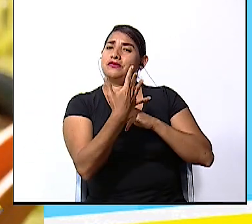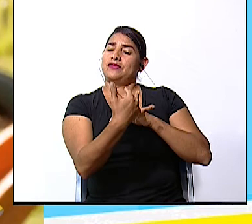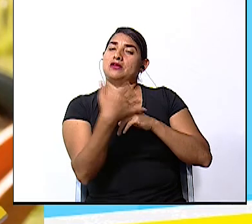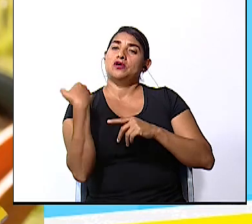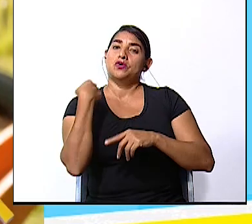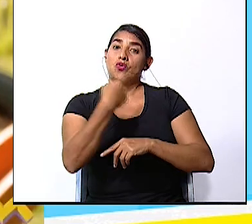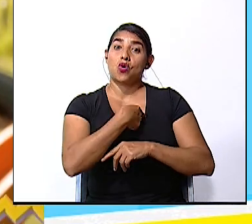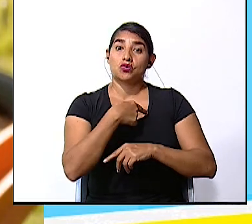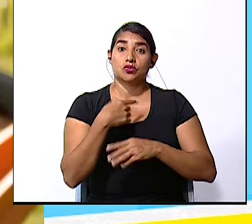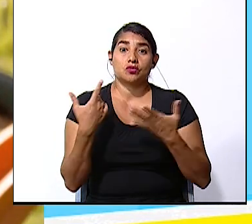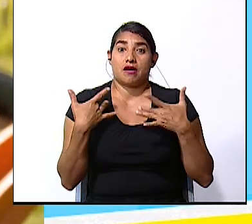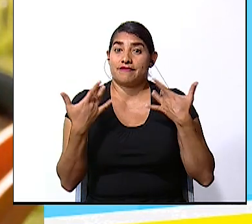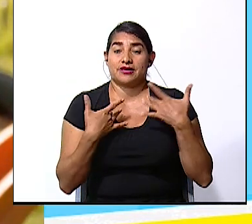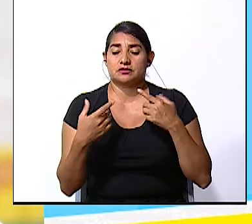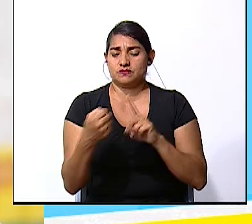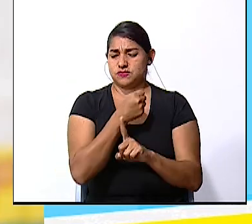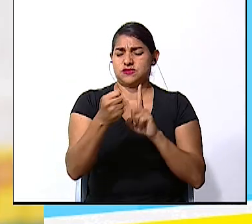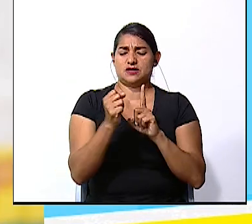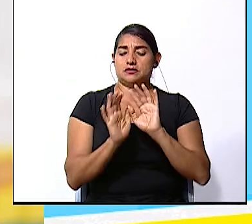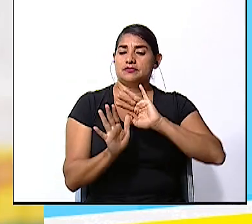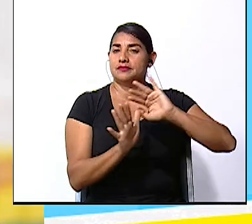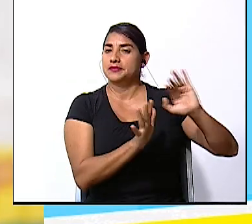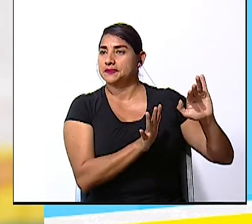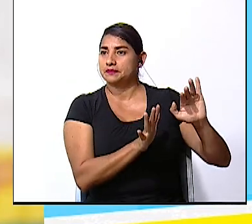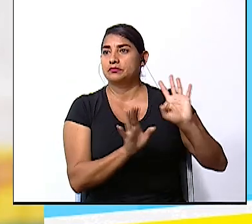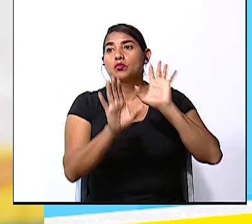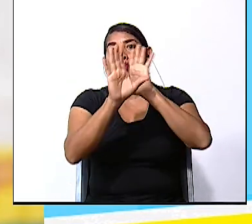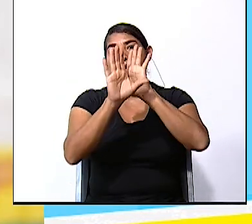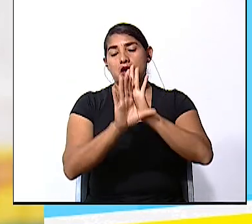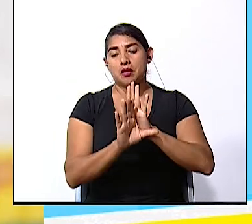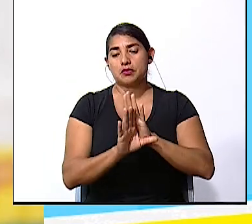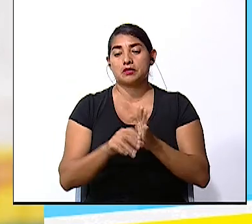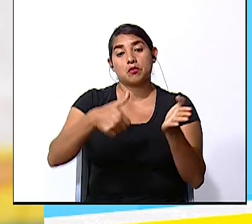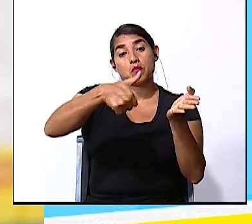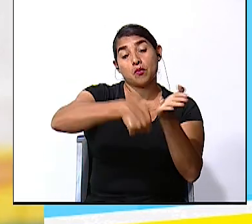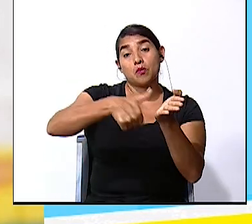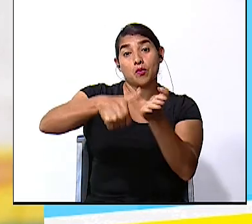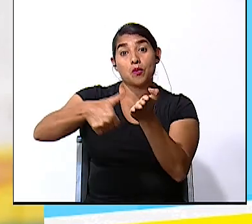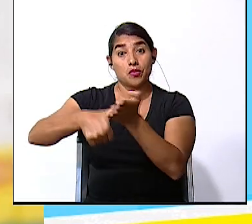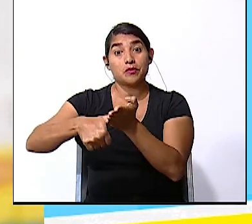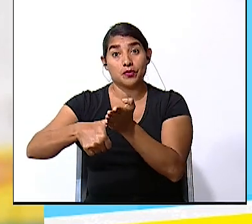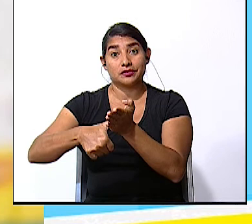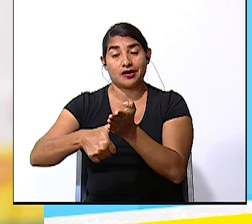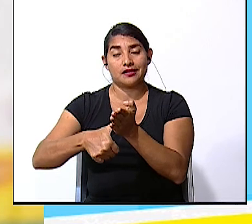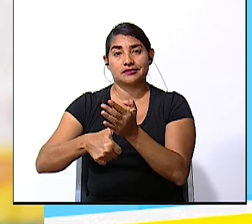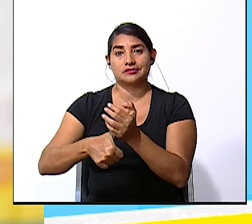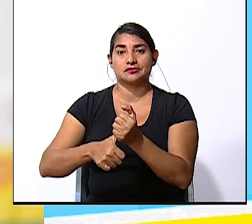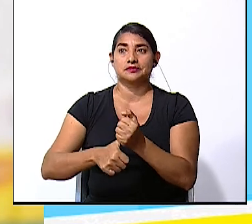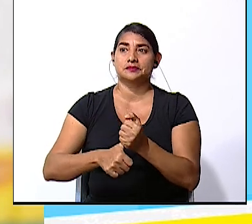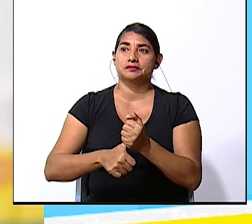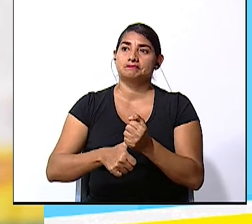todo eso que es violencia. Poder, por ejemplo, poder votar, poder